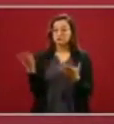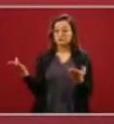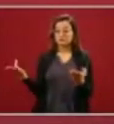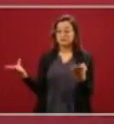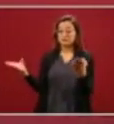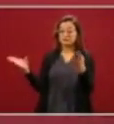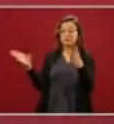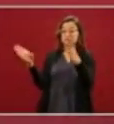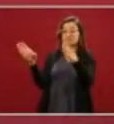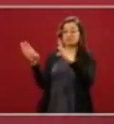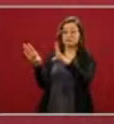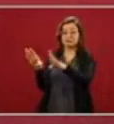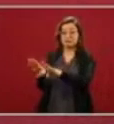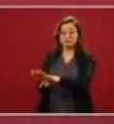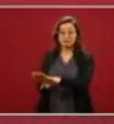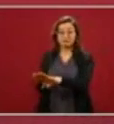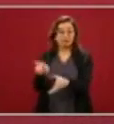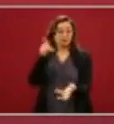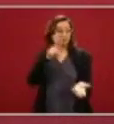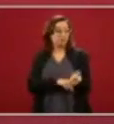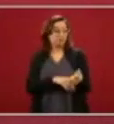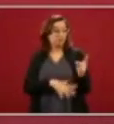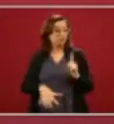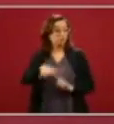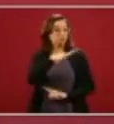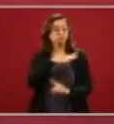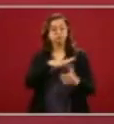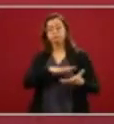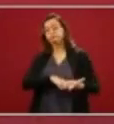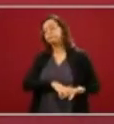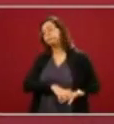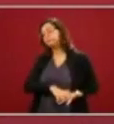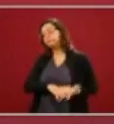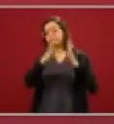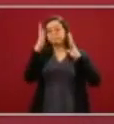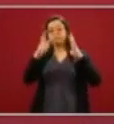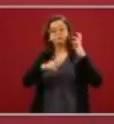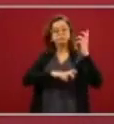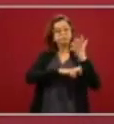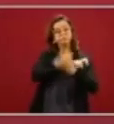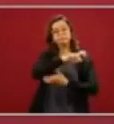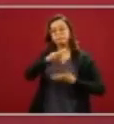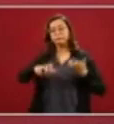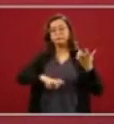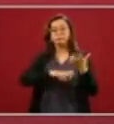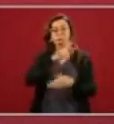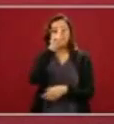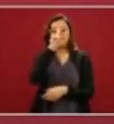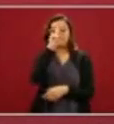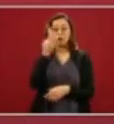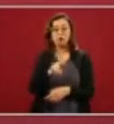posiblemente descomunales, a las sociedades. Porque en el momento en que no se permite la